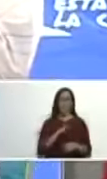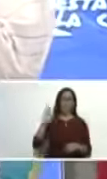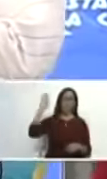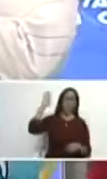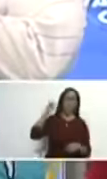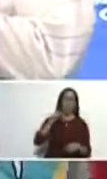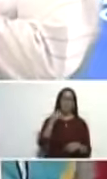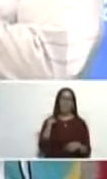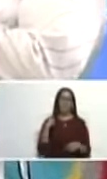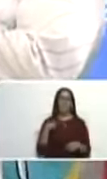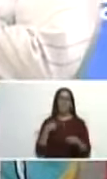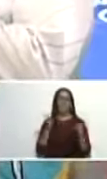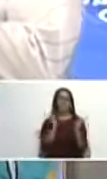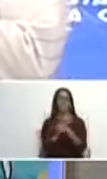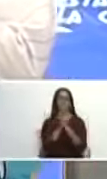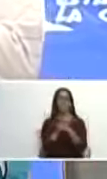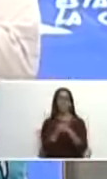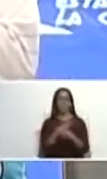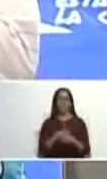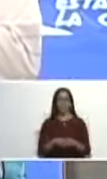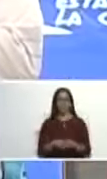mano los que tienen TikTok.